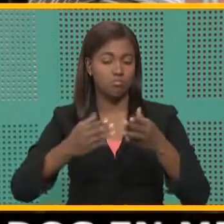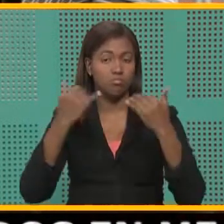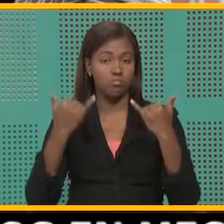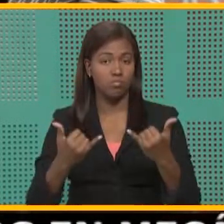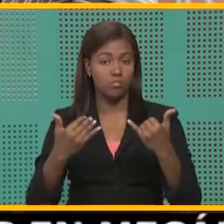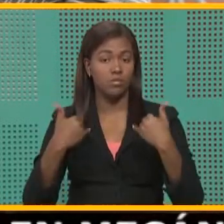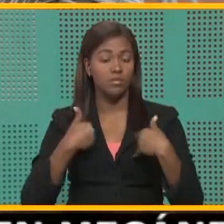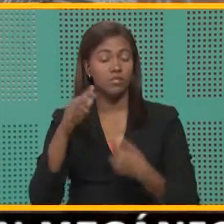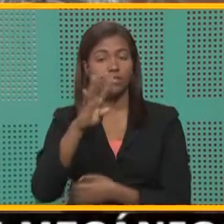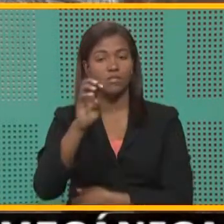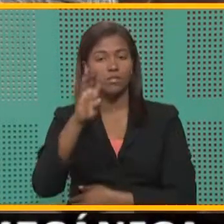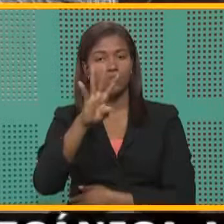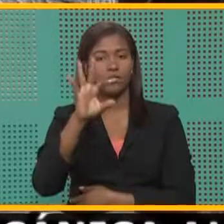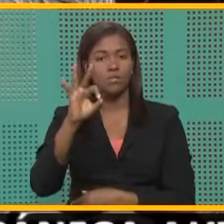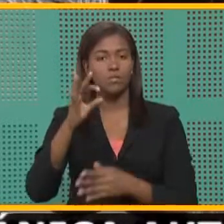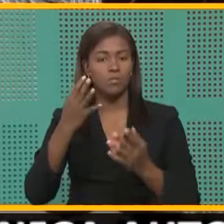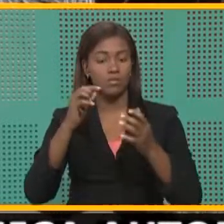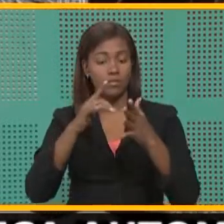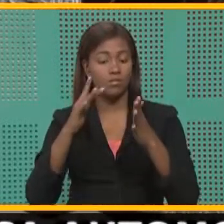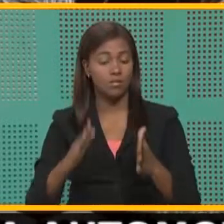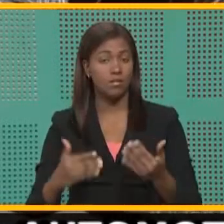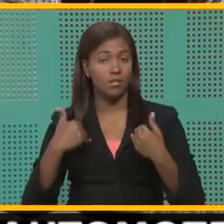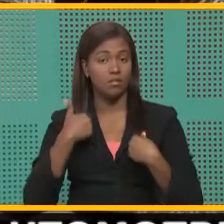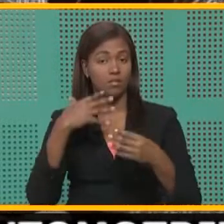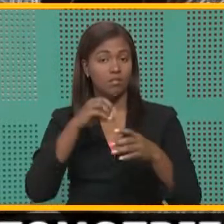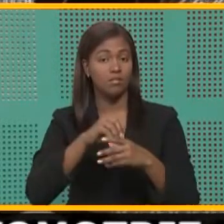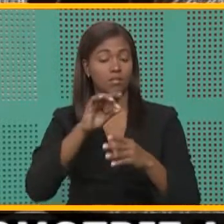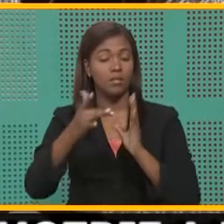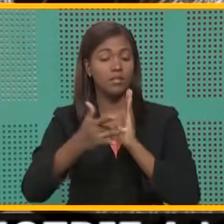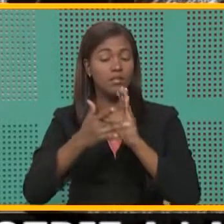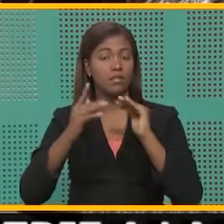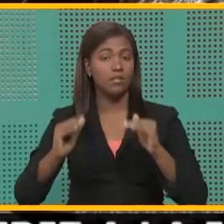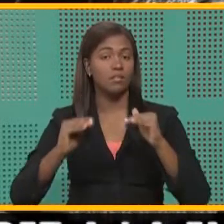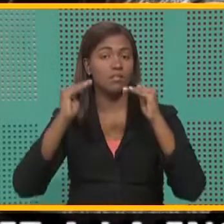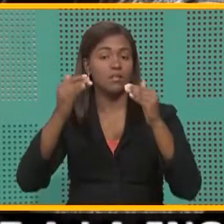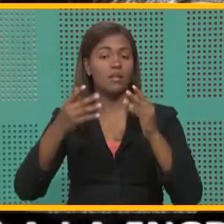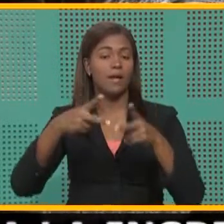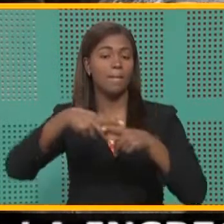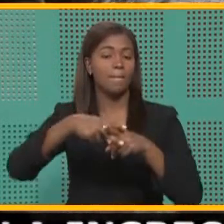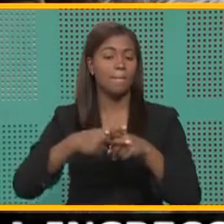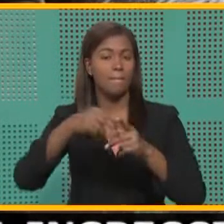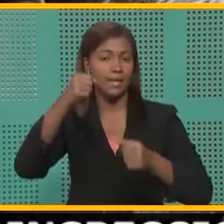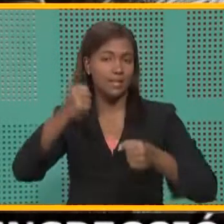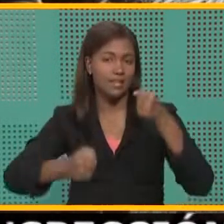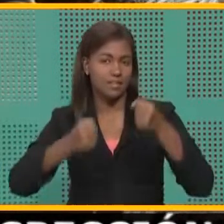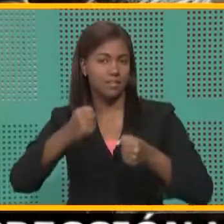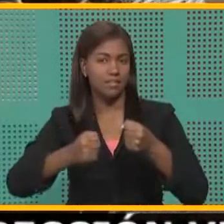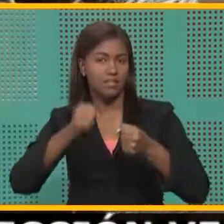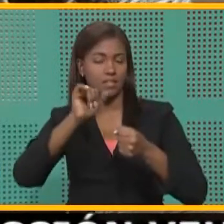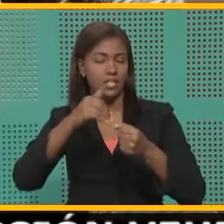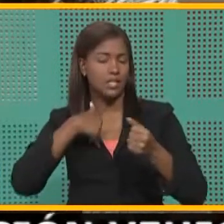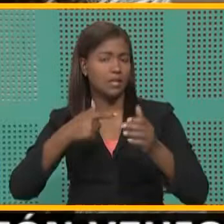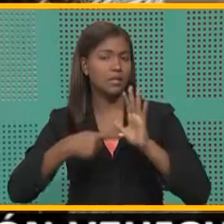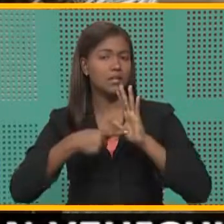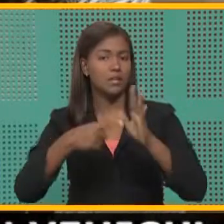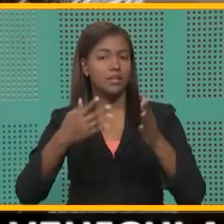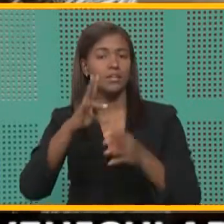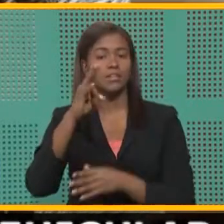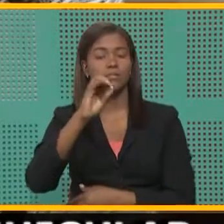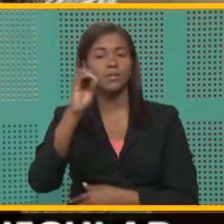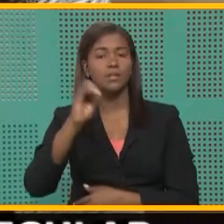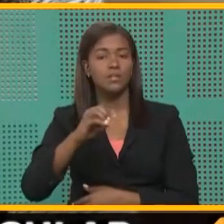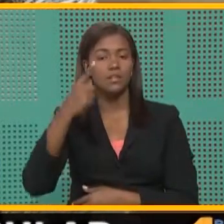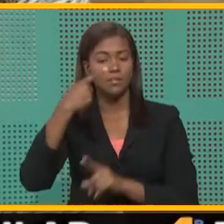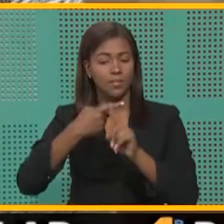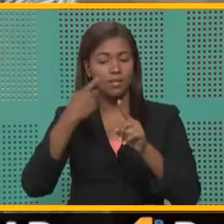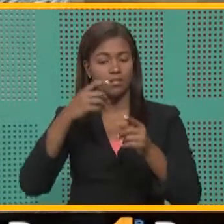actualidad, 449 estudiantes forman parte del Técnico Superior en Mecánica Automotriz, lo que representa un